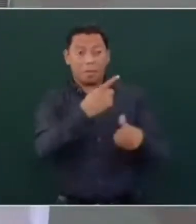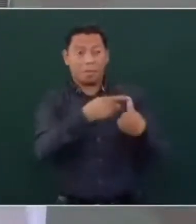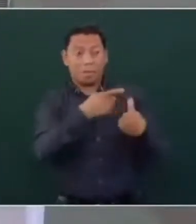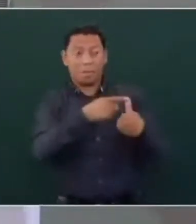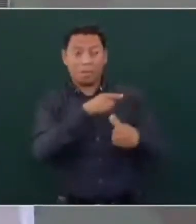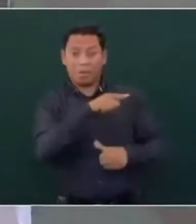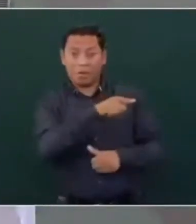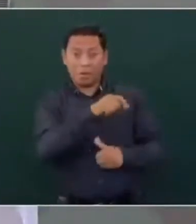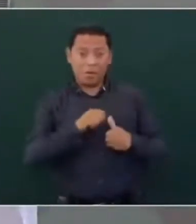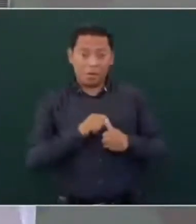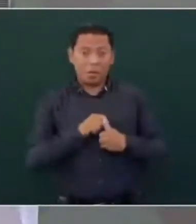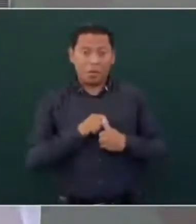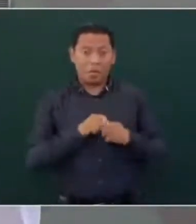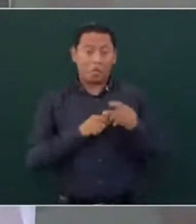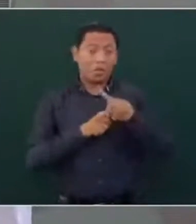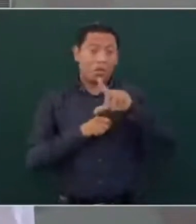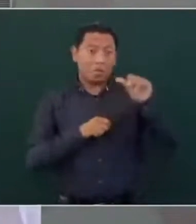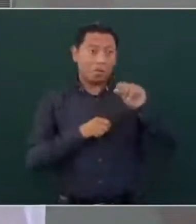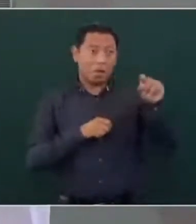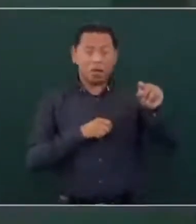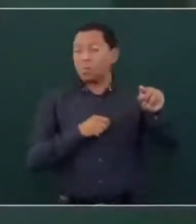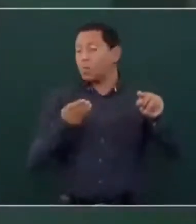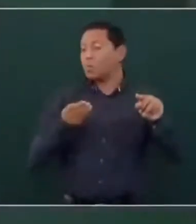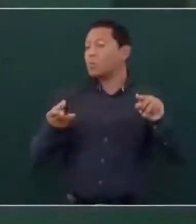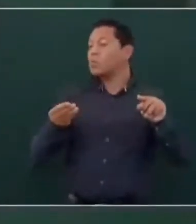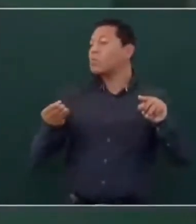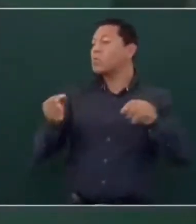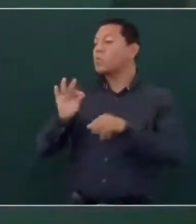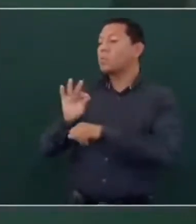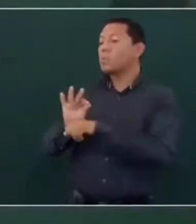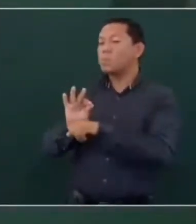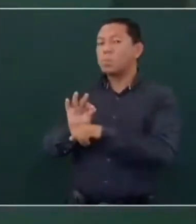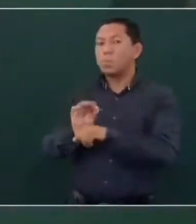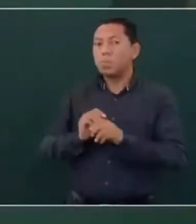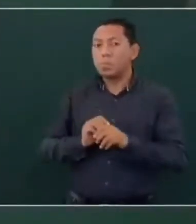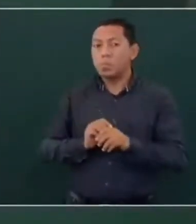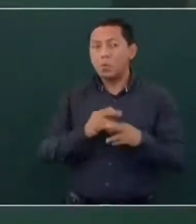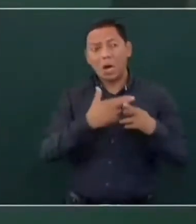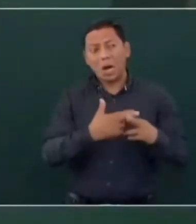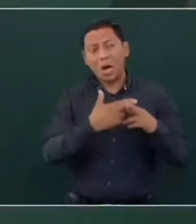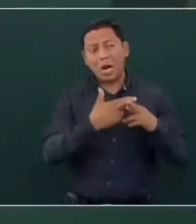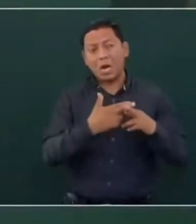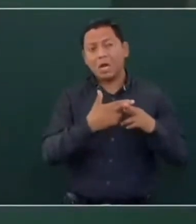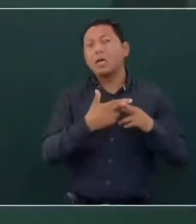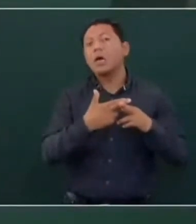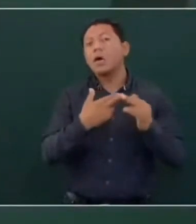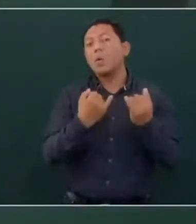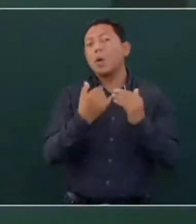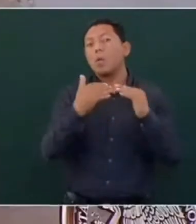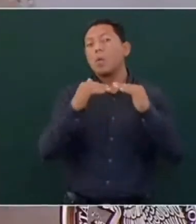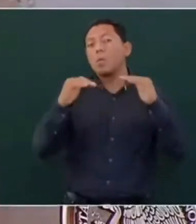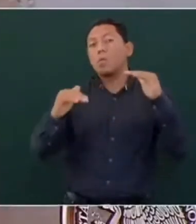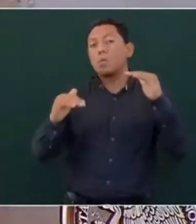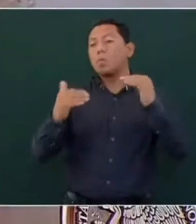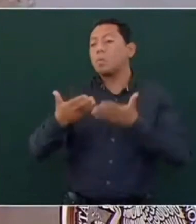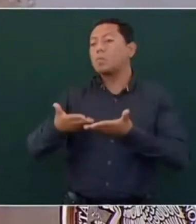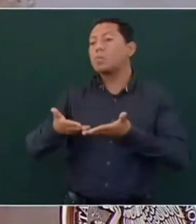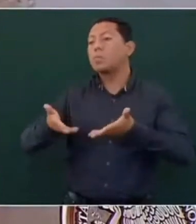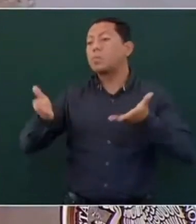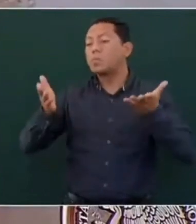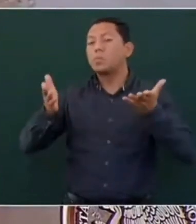a gotear hacia abajo, que la riqueza iba a